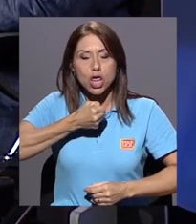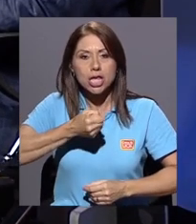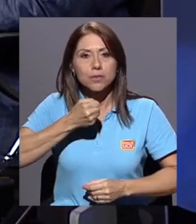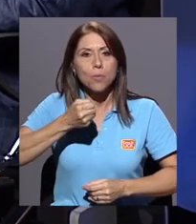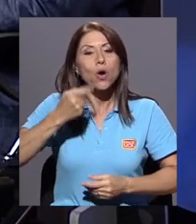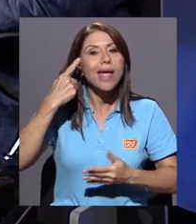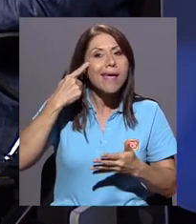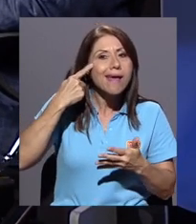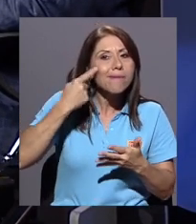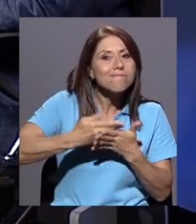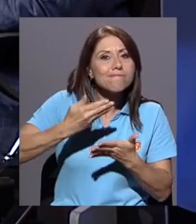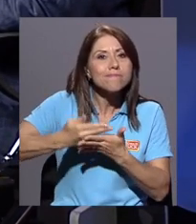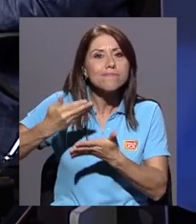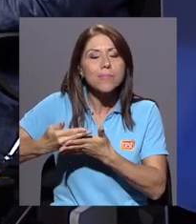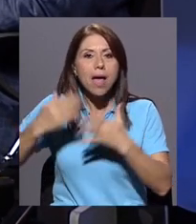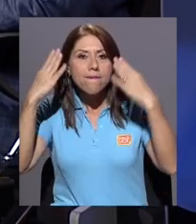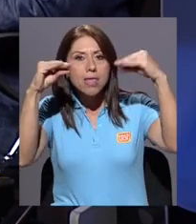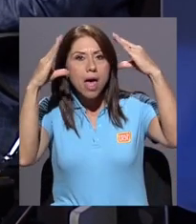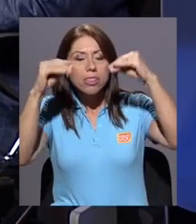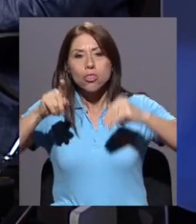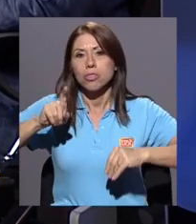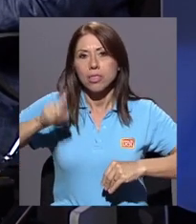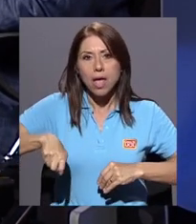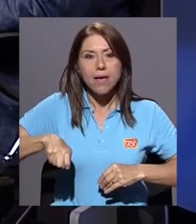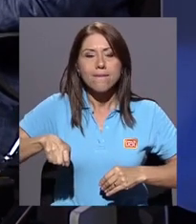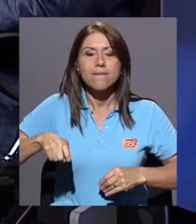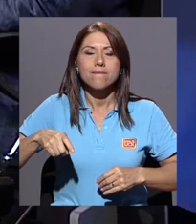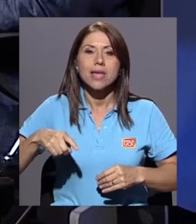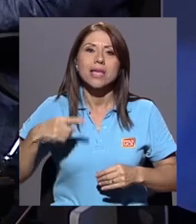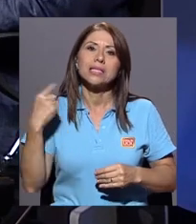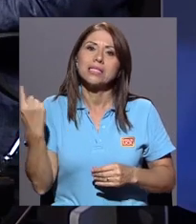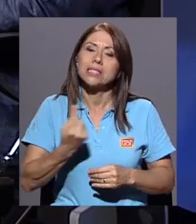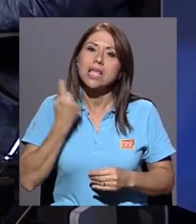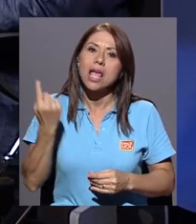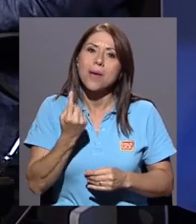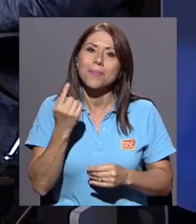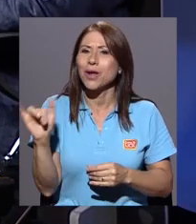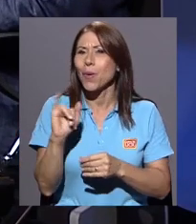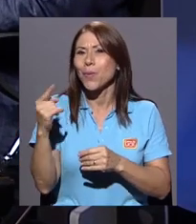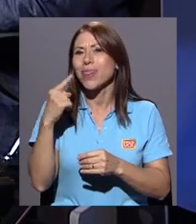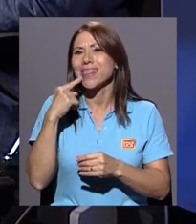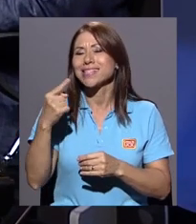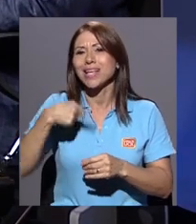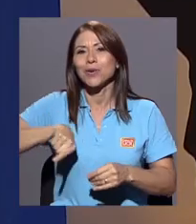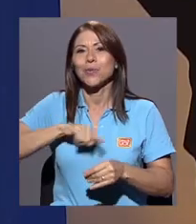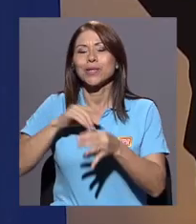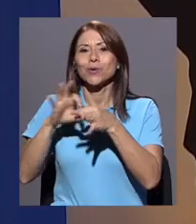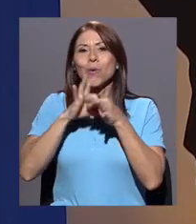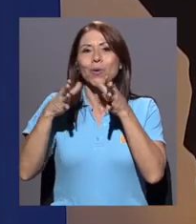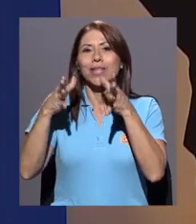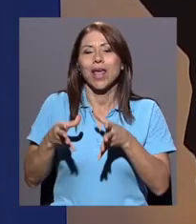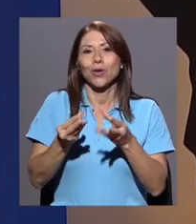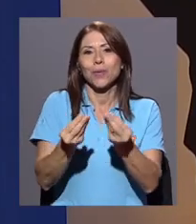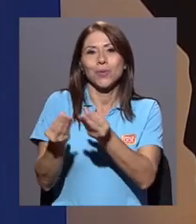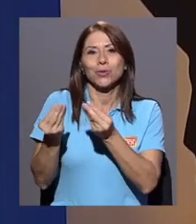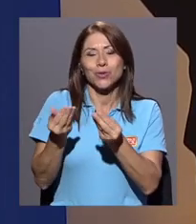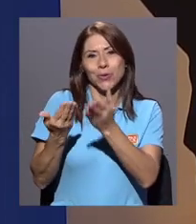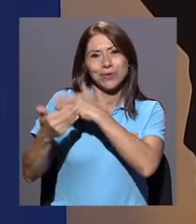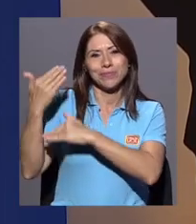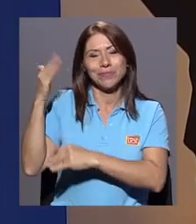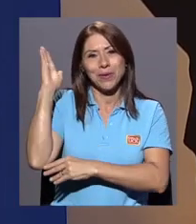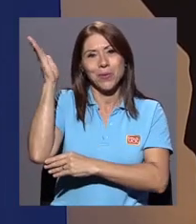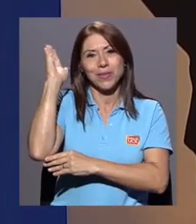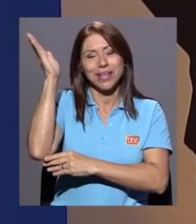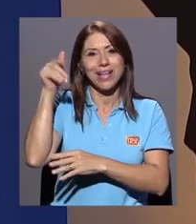que verifica datos debería estar constantemente, como dice casualmente nuestro coordinador de producción en una conferencia que daba hace algún tiempo